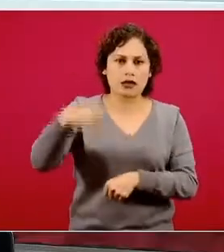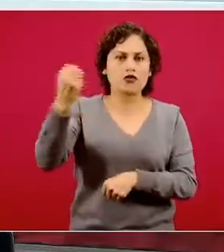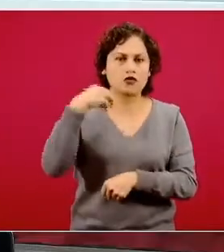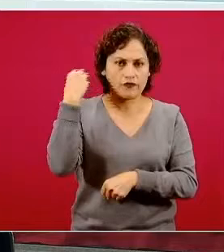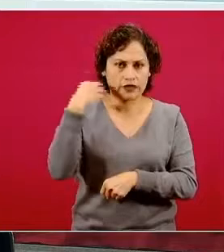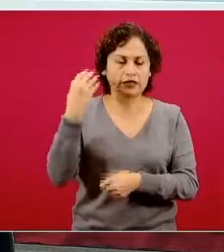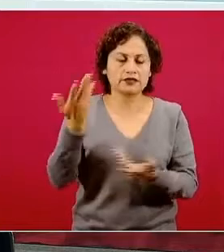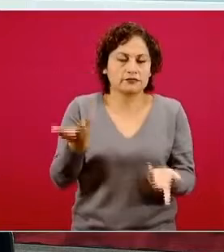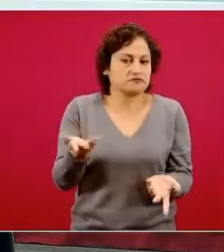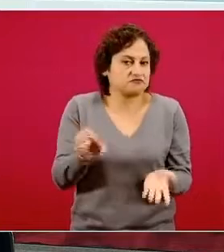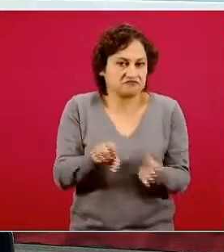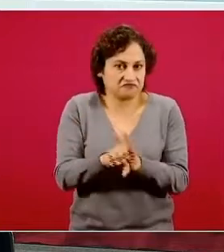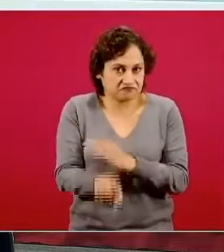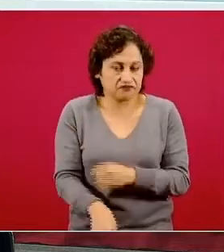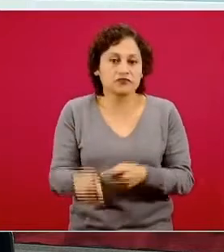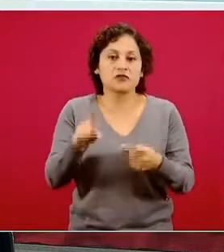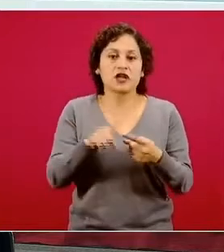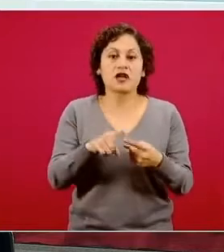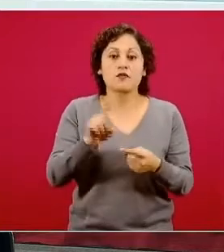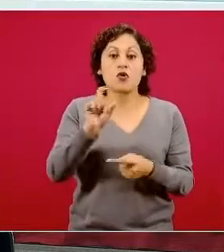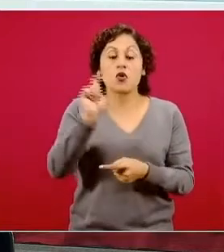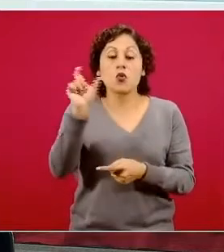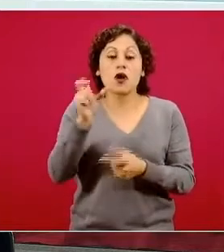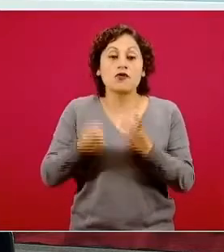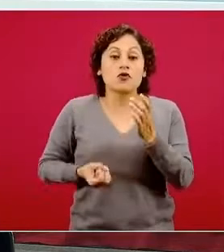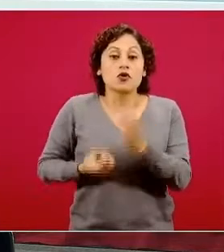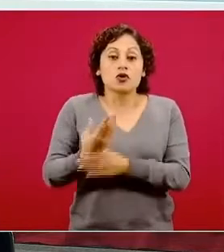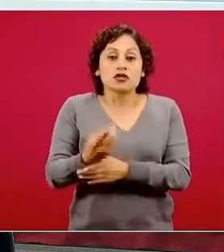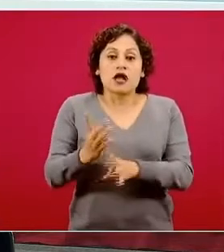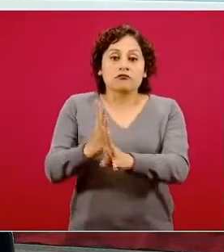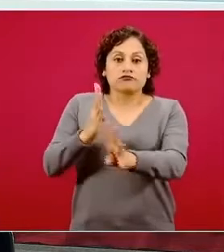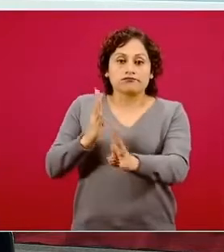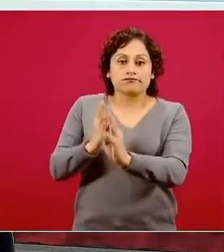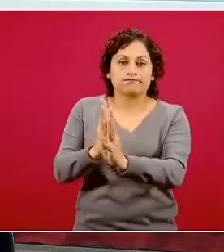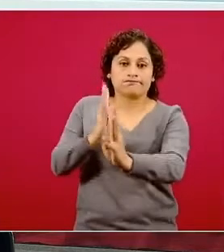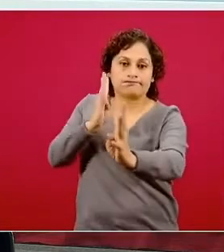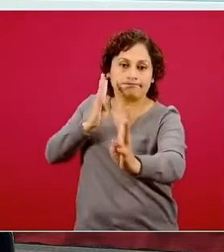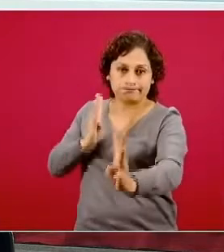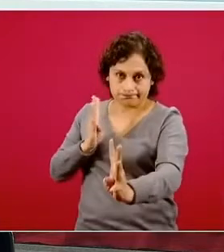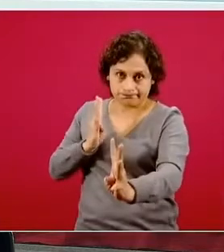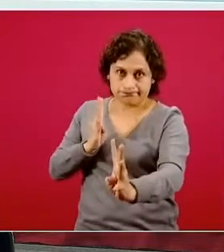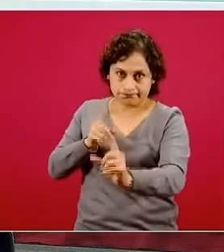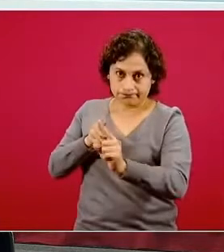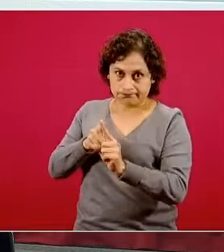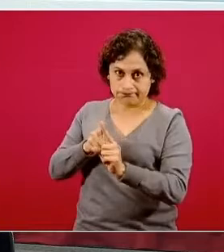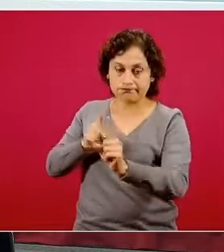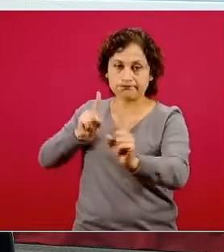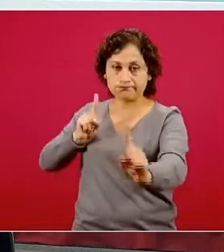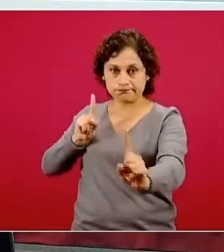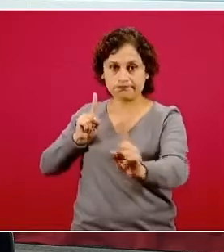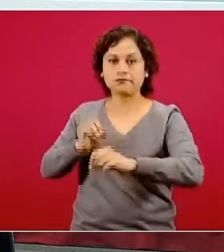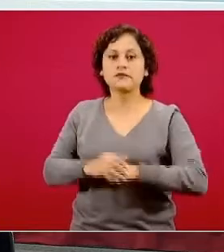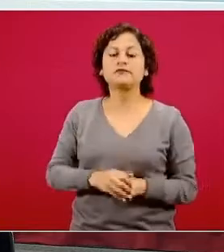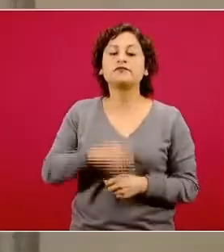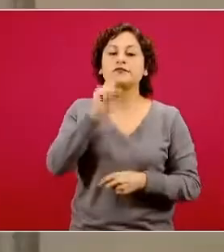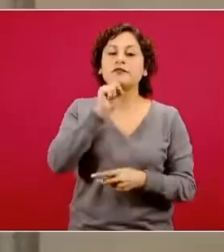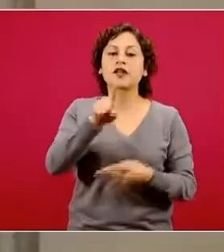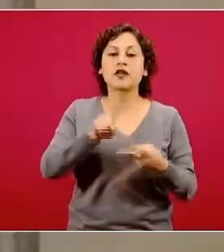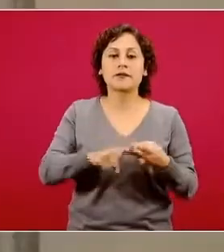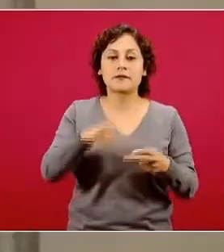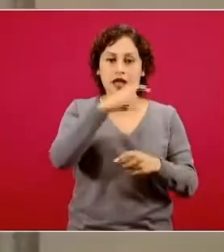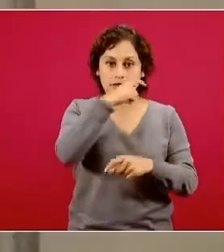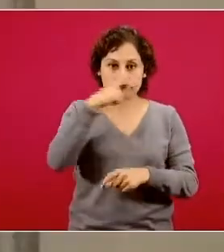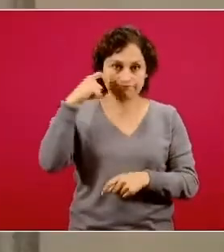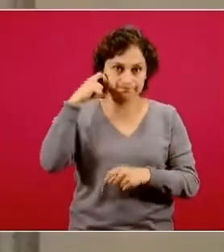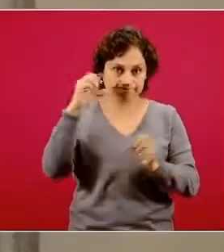prensa: mantener una sana distancia en la fila cuando vayamos a ir a votar, usar correctamente el cubrebocas,